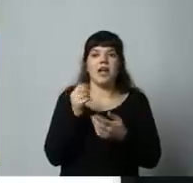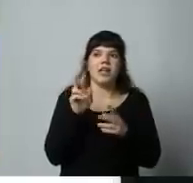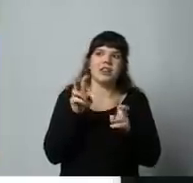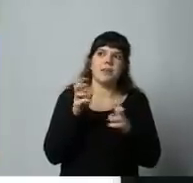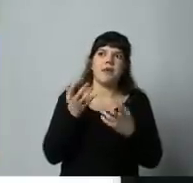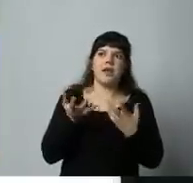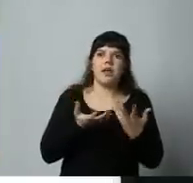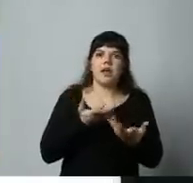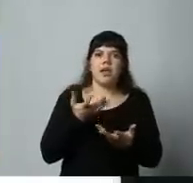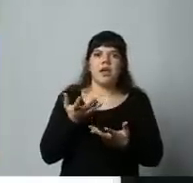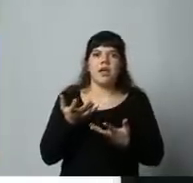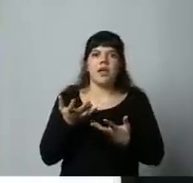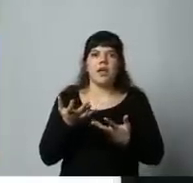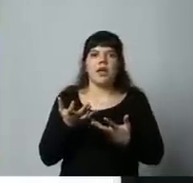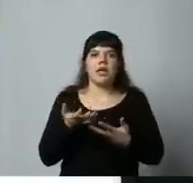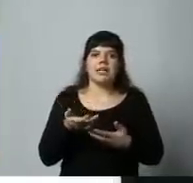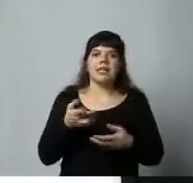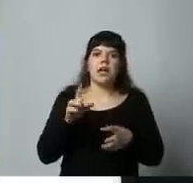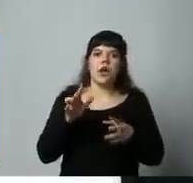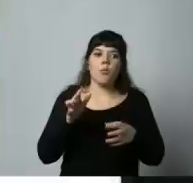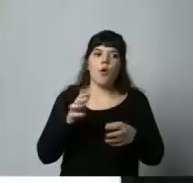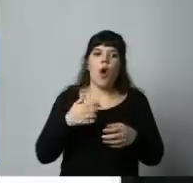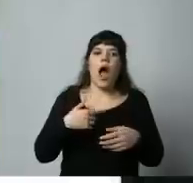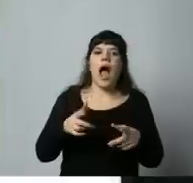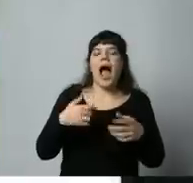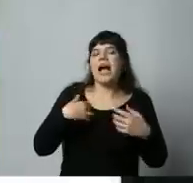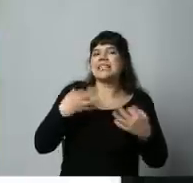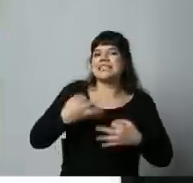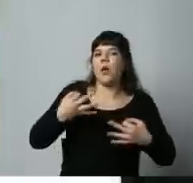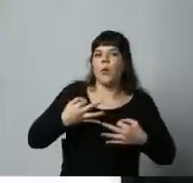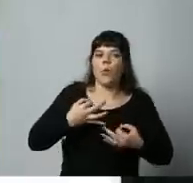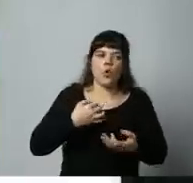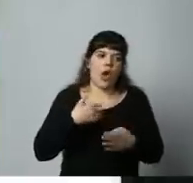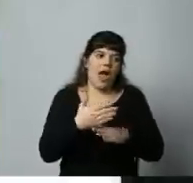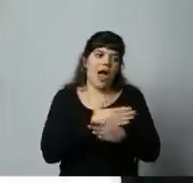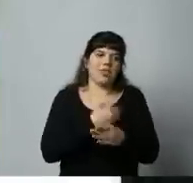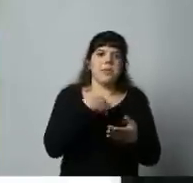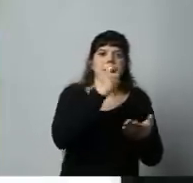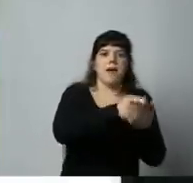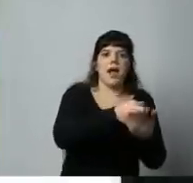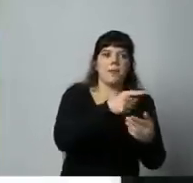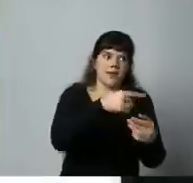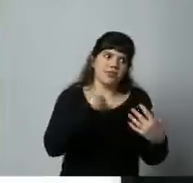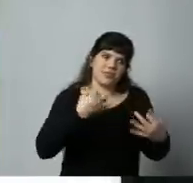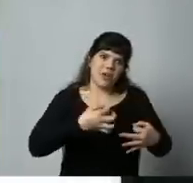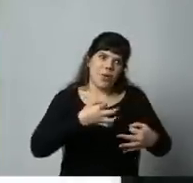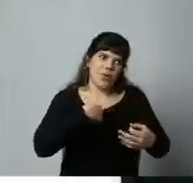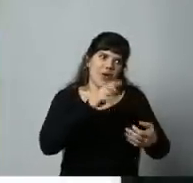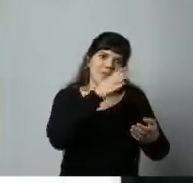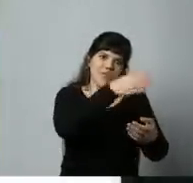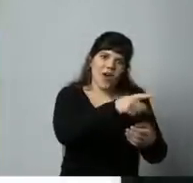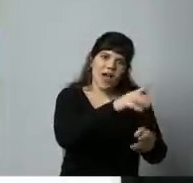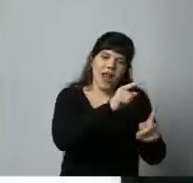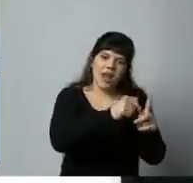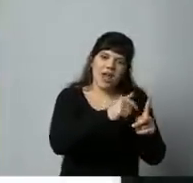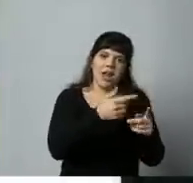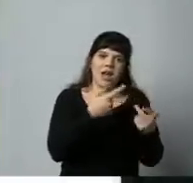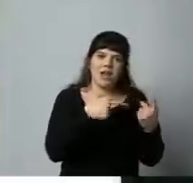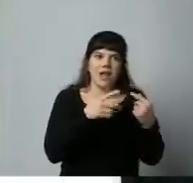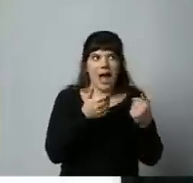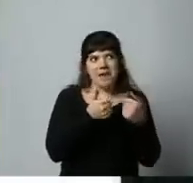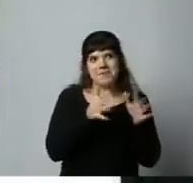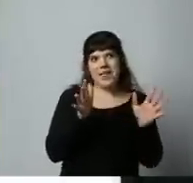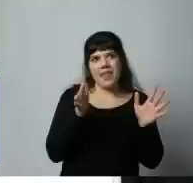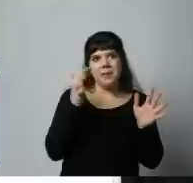este de de las garantías y paralelamente no eso digo en principio parece no